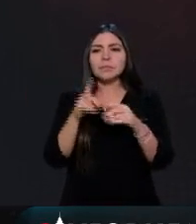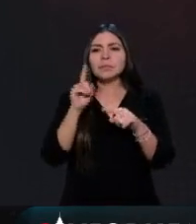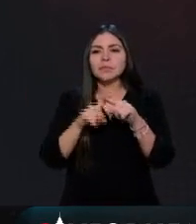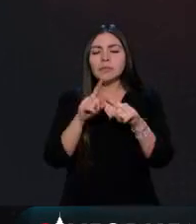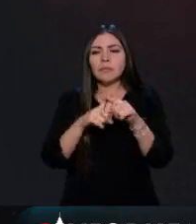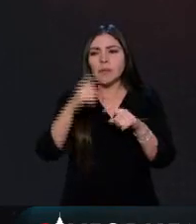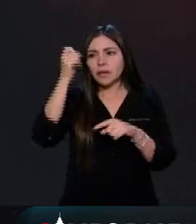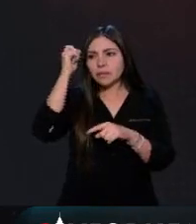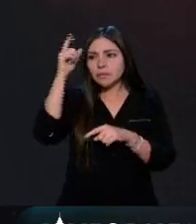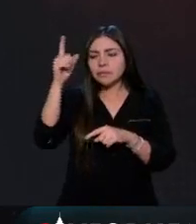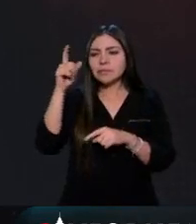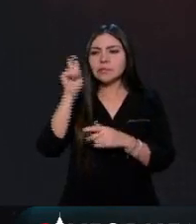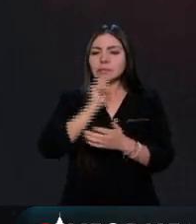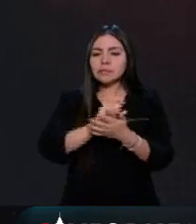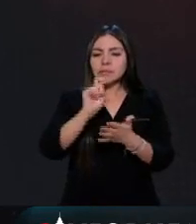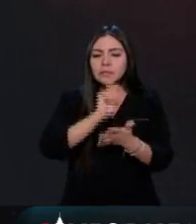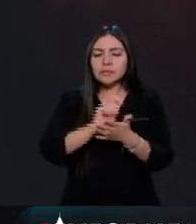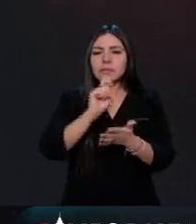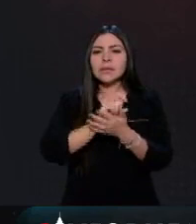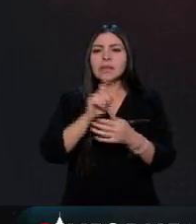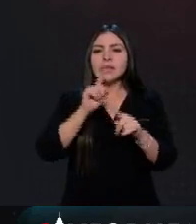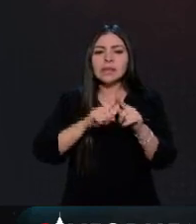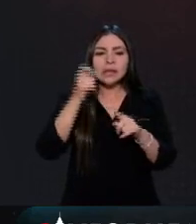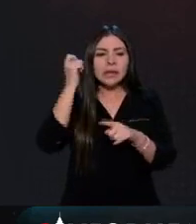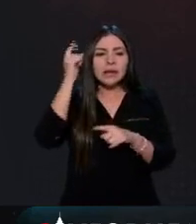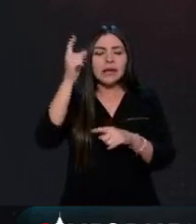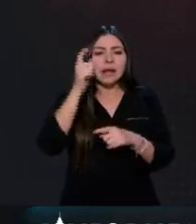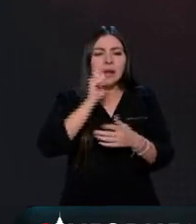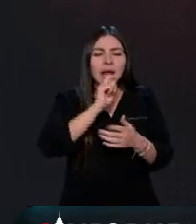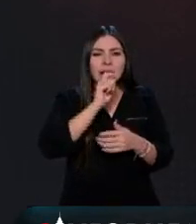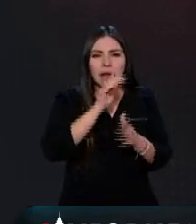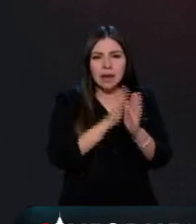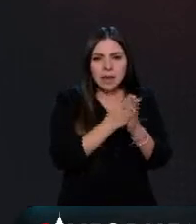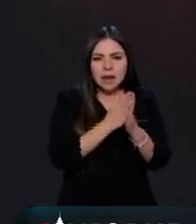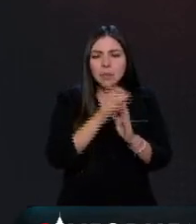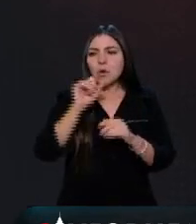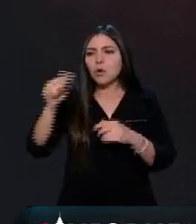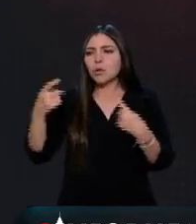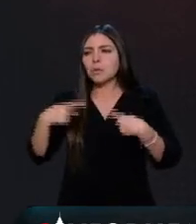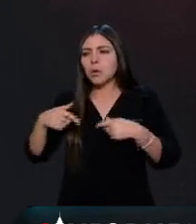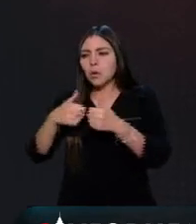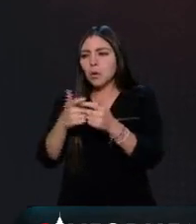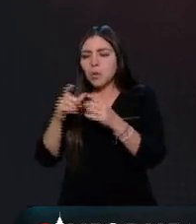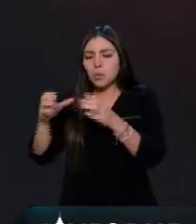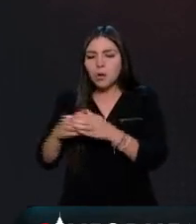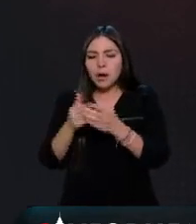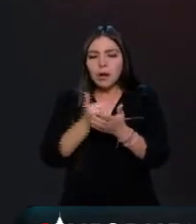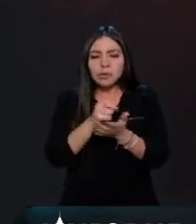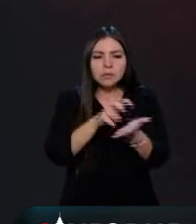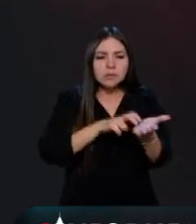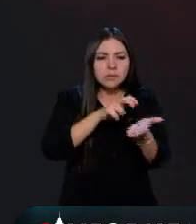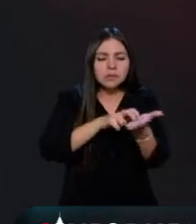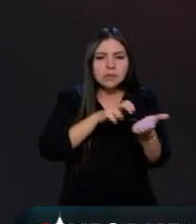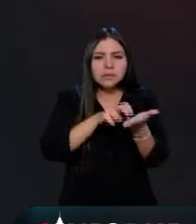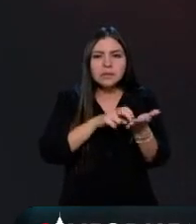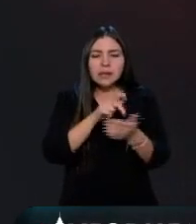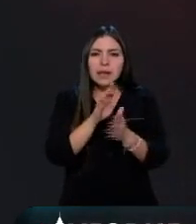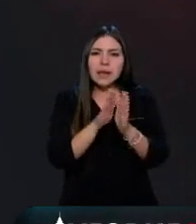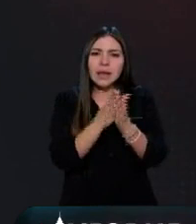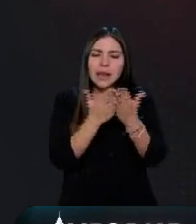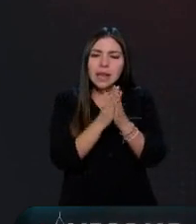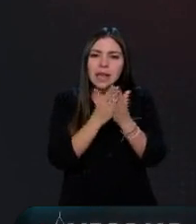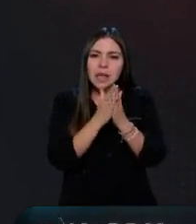autores y el grupo que ayuda a la corrección de estilo, que es un grupo muy pequeño. Si esto no es como yo lo